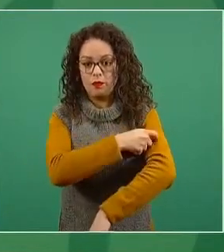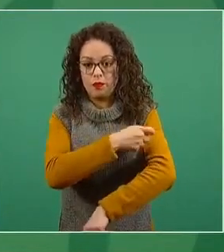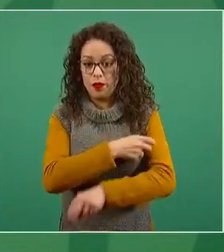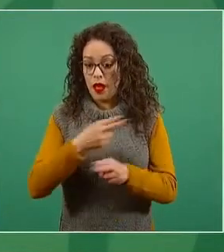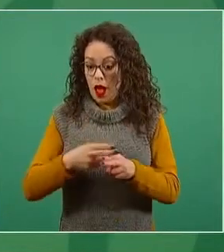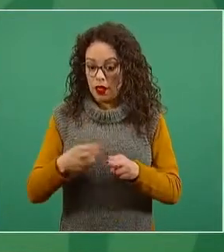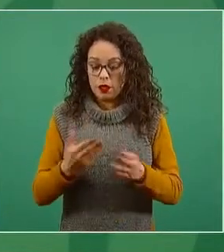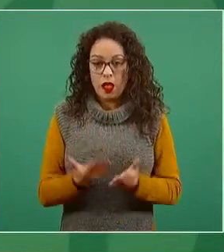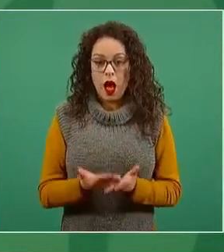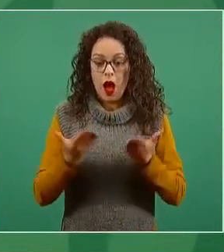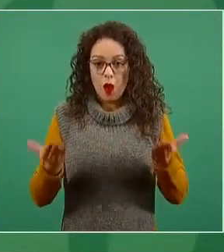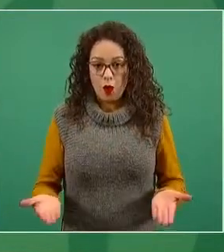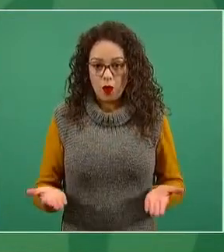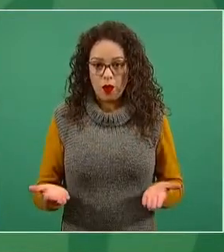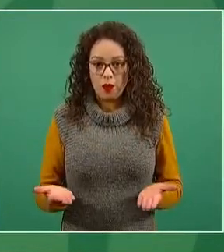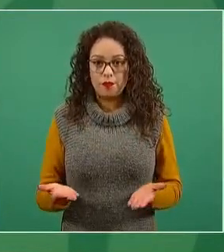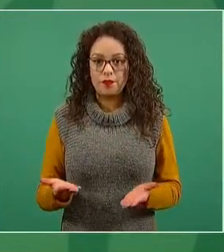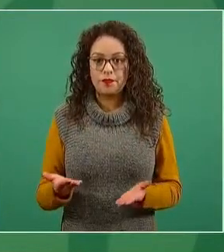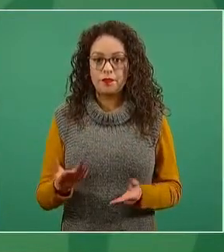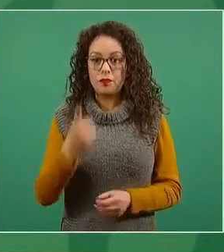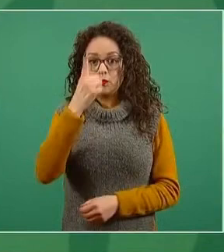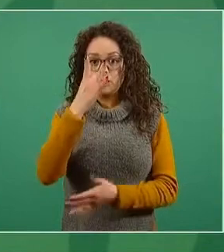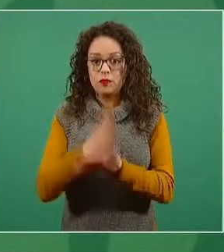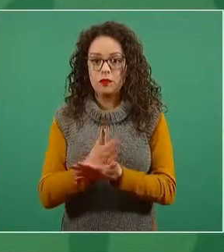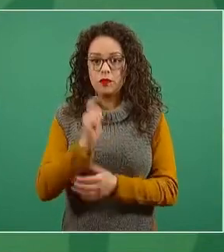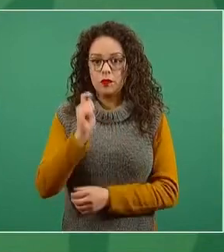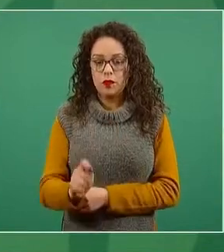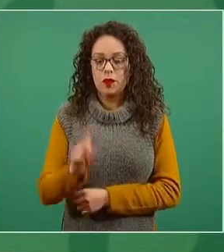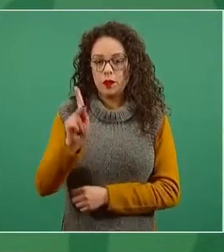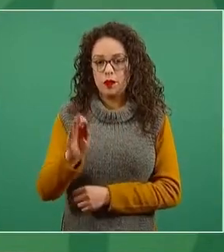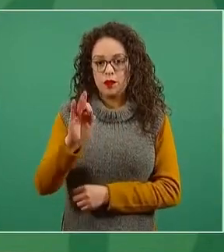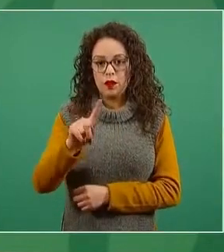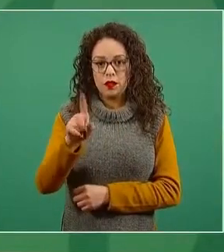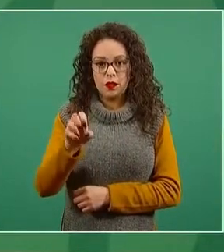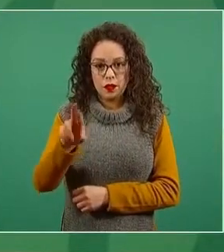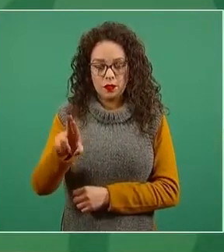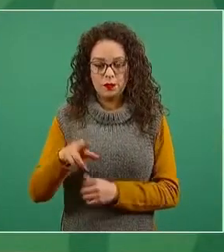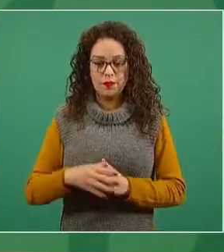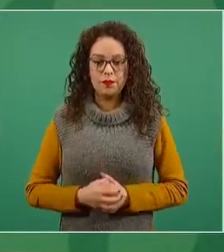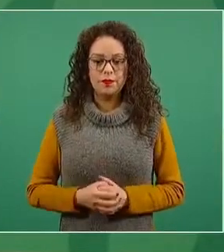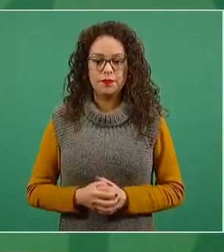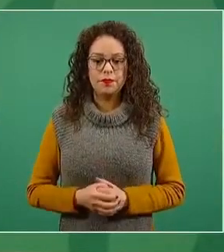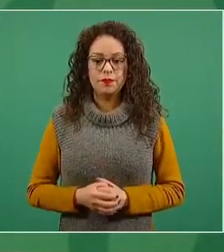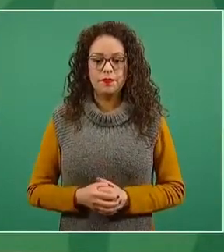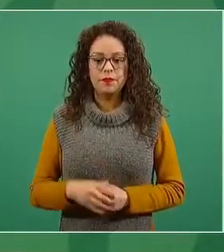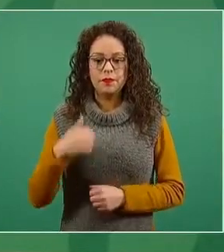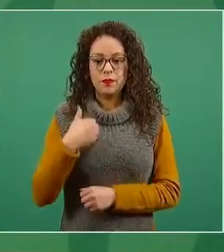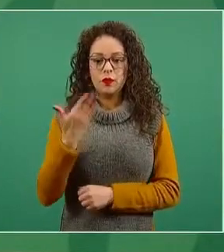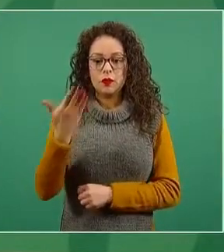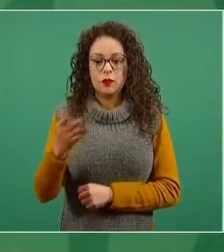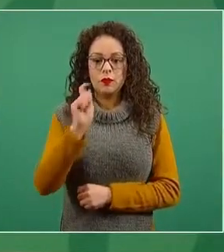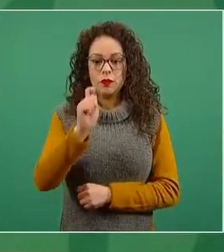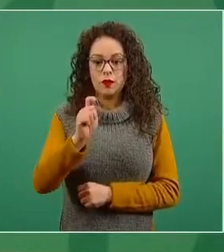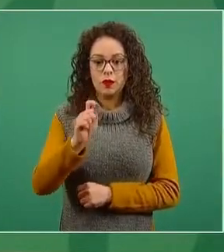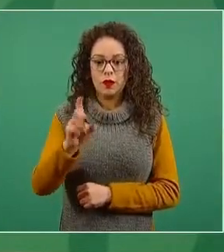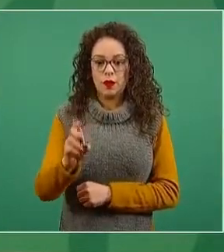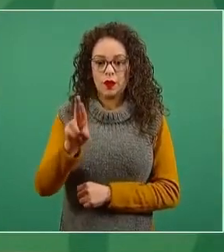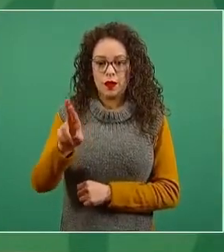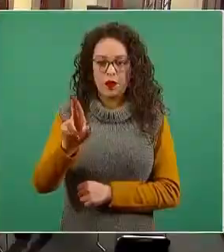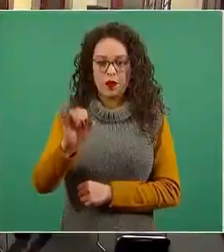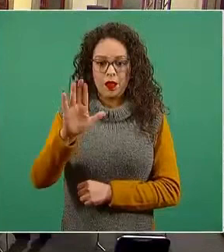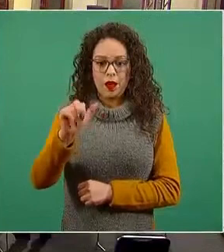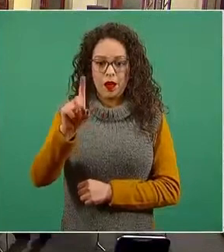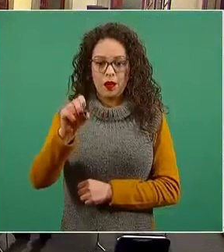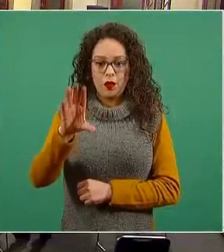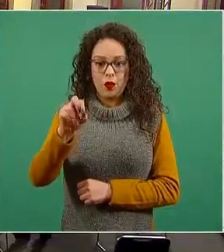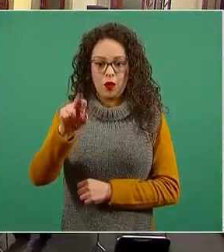ahora, solamente con base en la vacuna de Pfizer-BioNTech. Le pido al doctor Ricardo Cortés Alcalá, si es tan